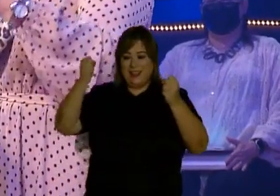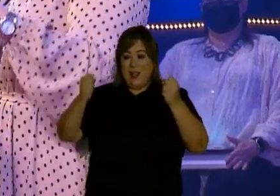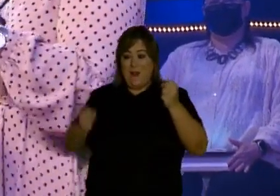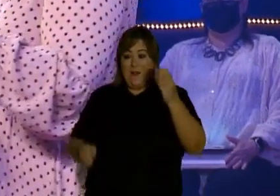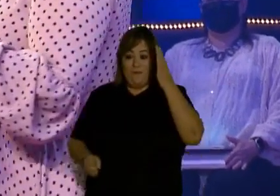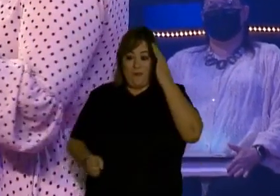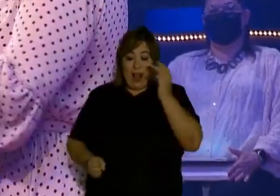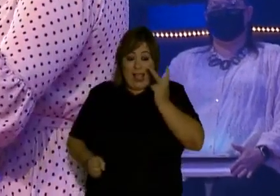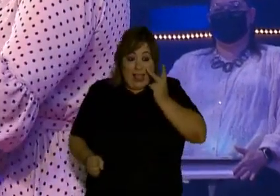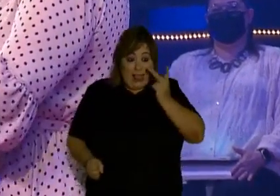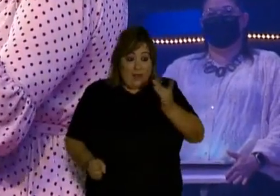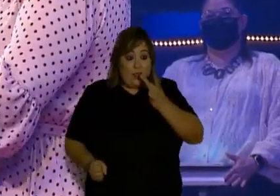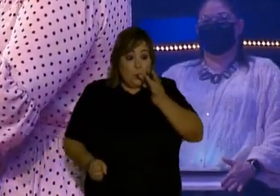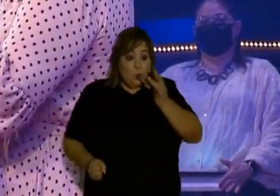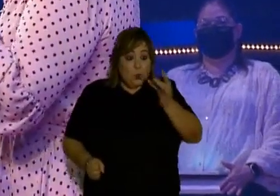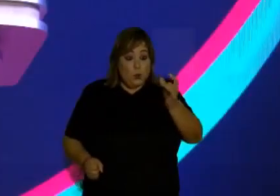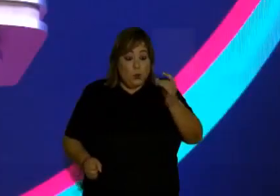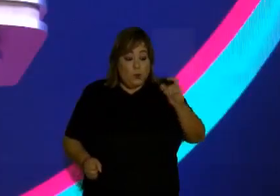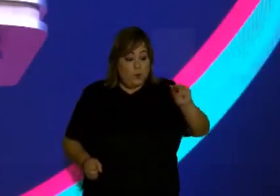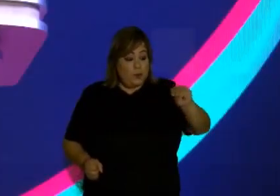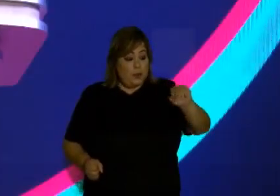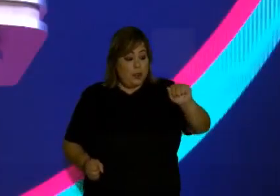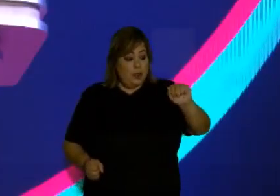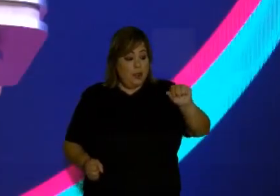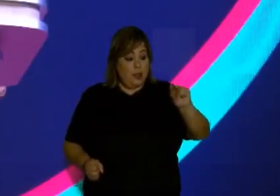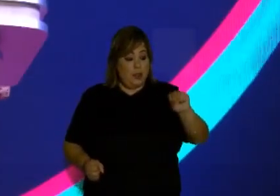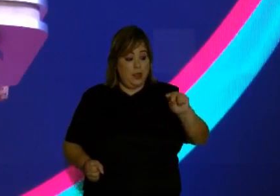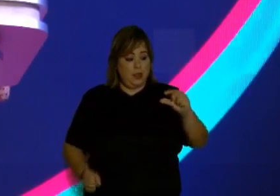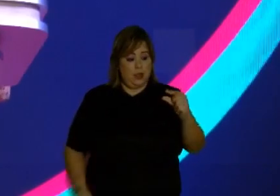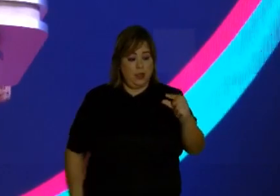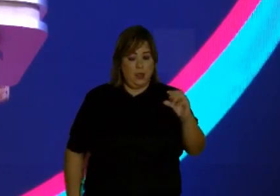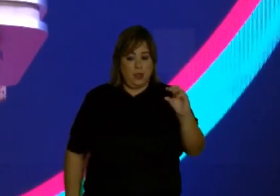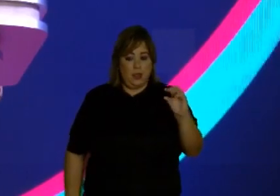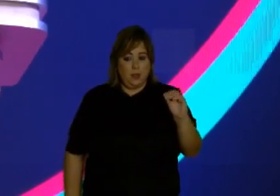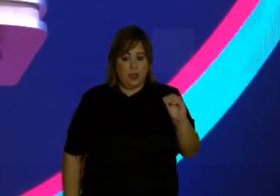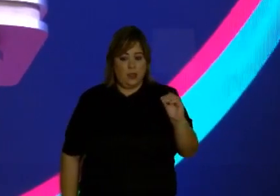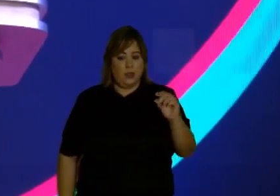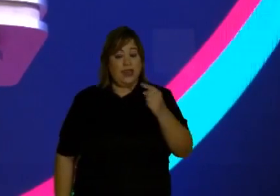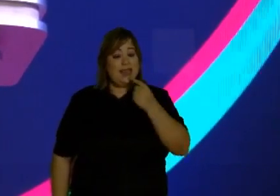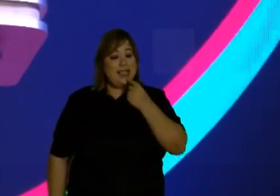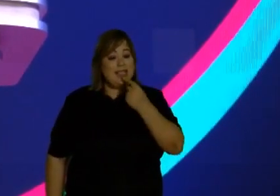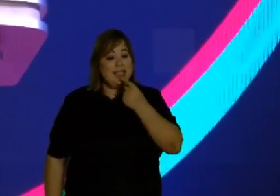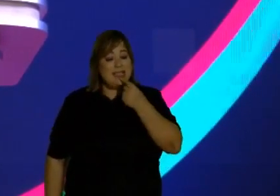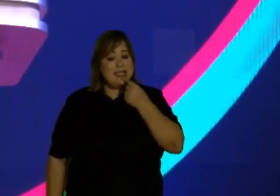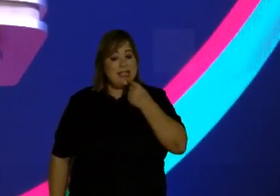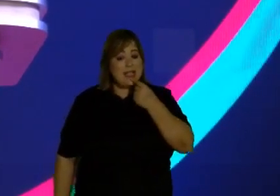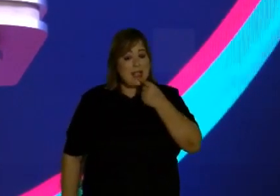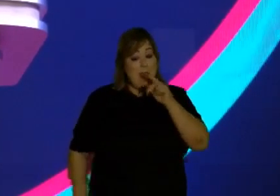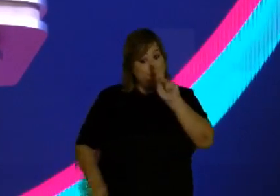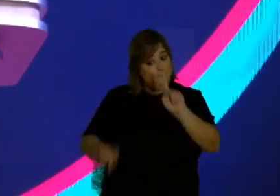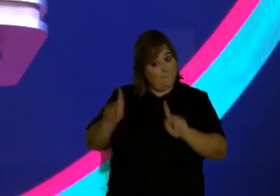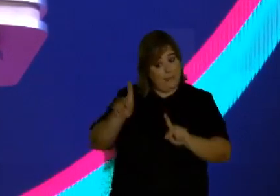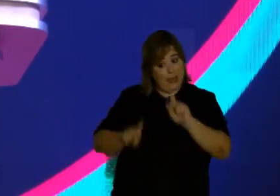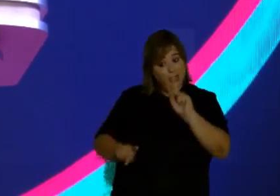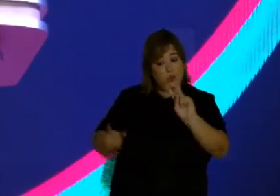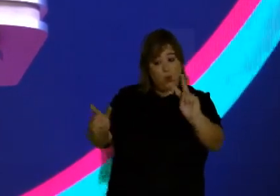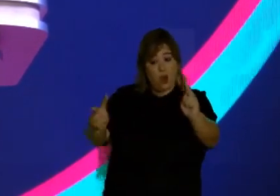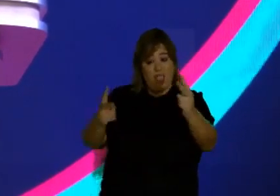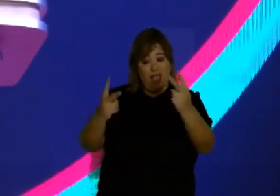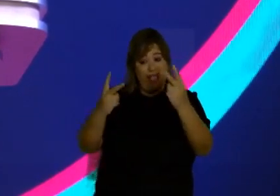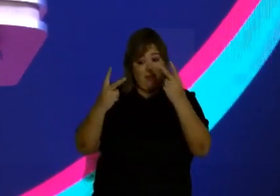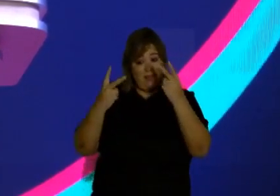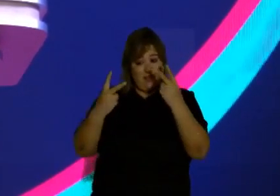apropiarse de esos frutos. Yo le digo, en este caso, le digo a la audiencia y a los amigos que nos admiran de manera